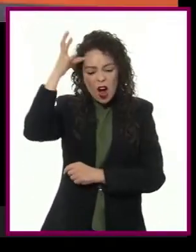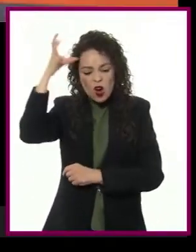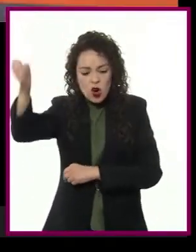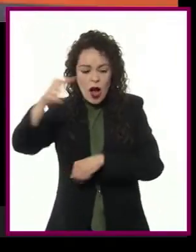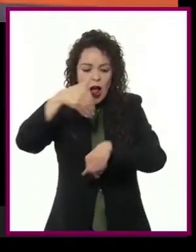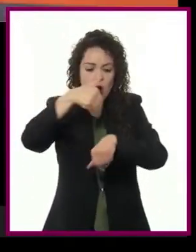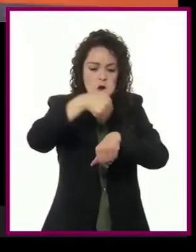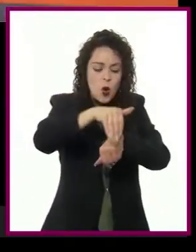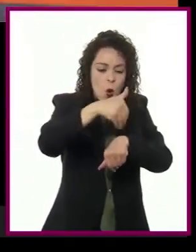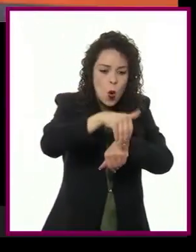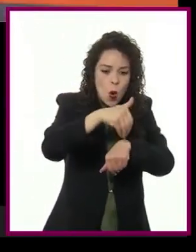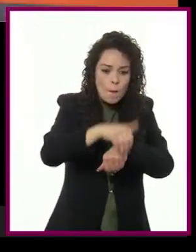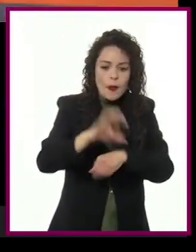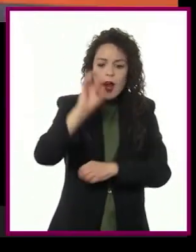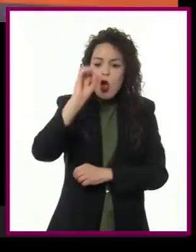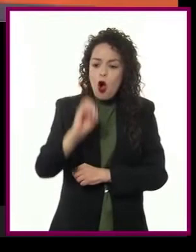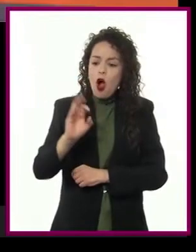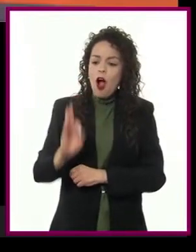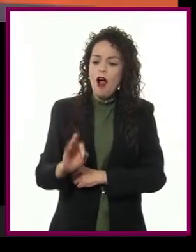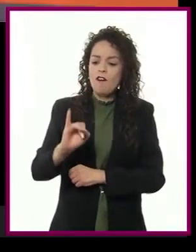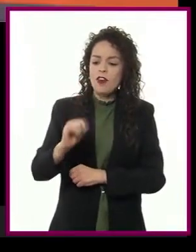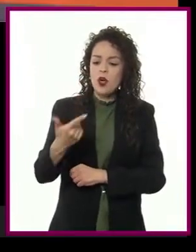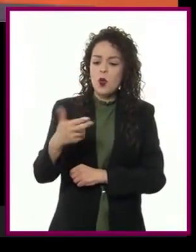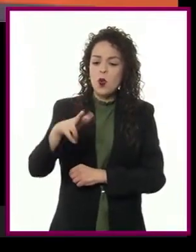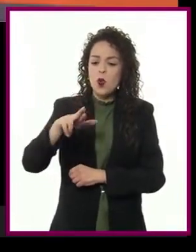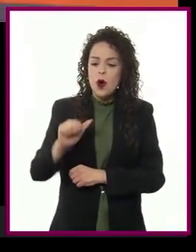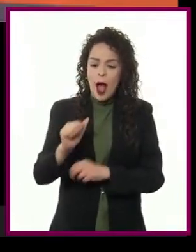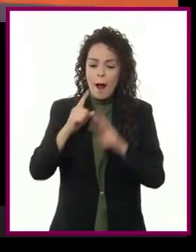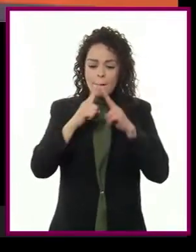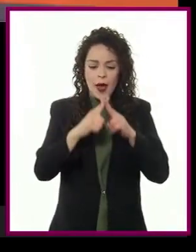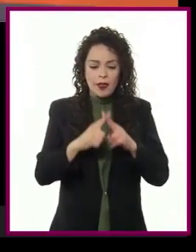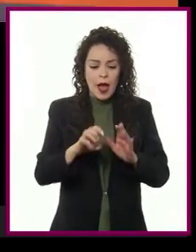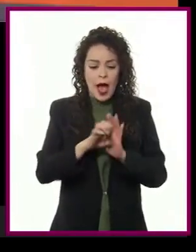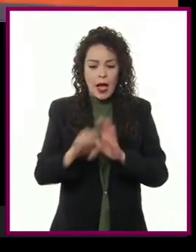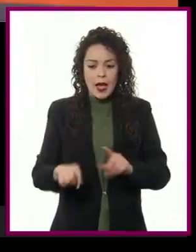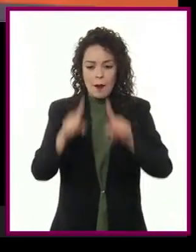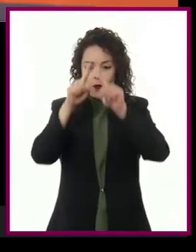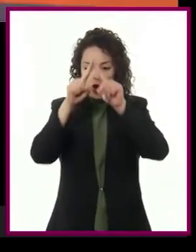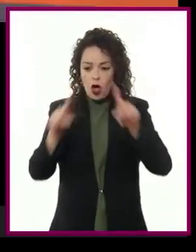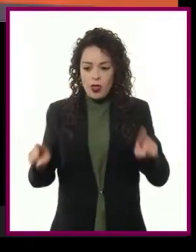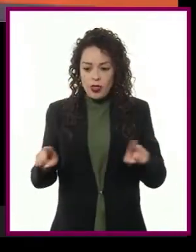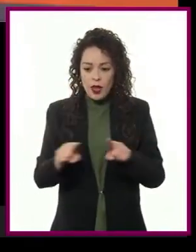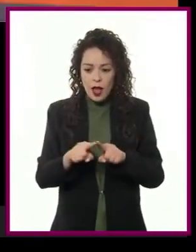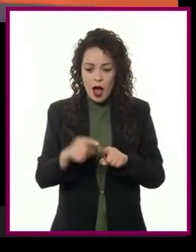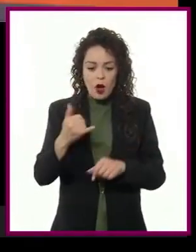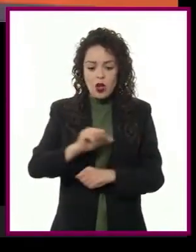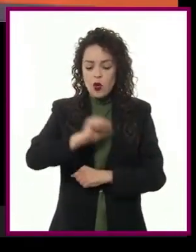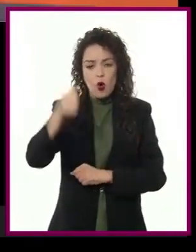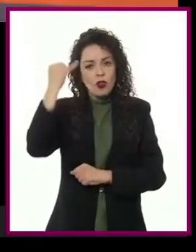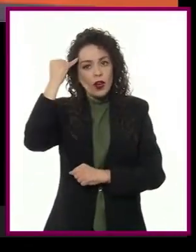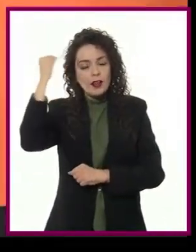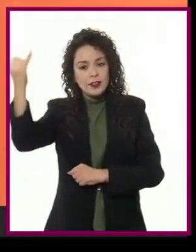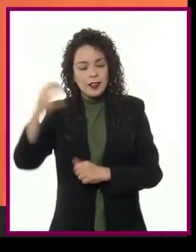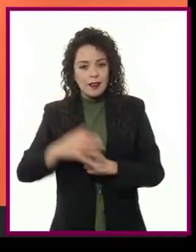concepto de una figura matemática como el triángulo y otras ideas abstractas.